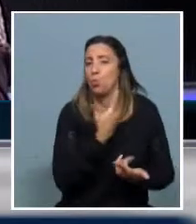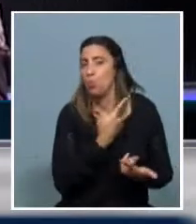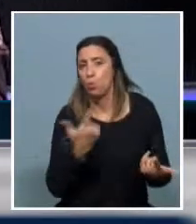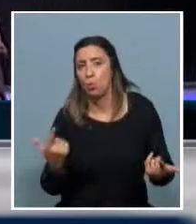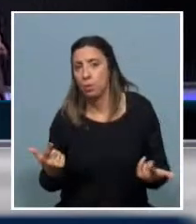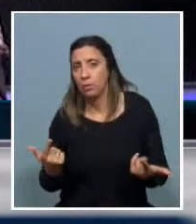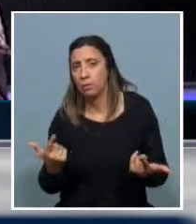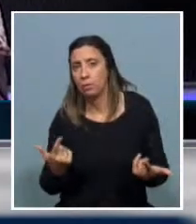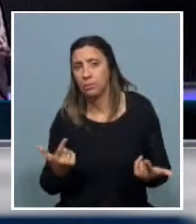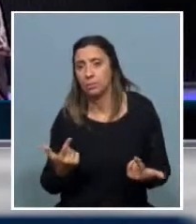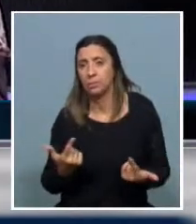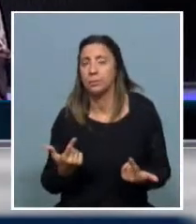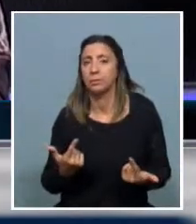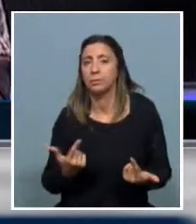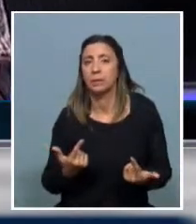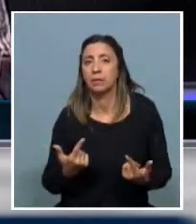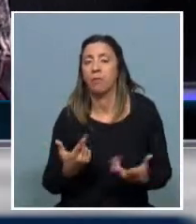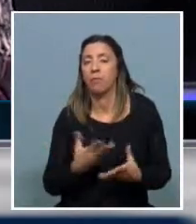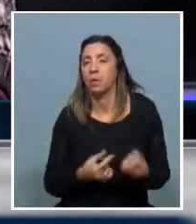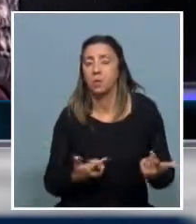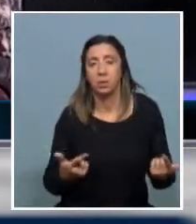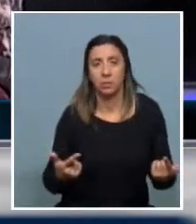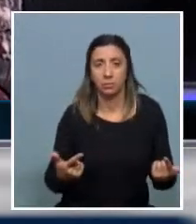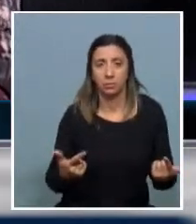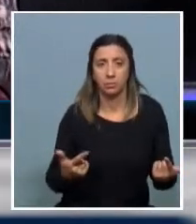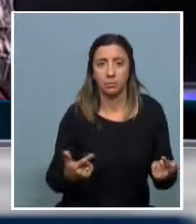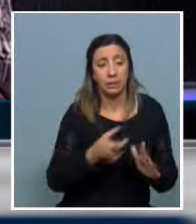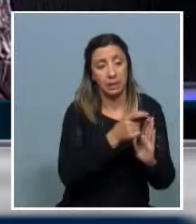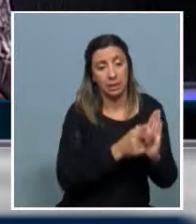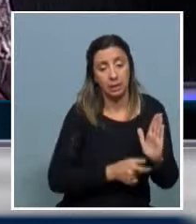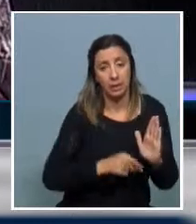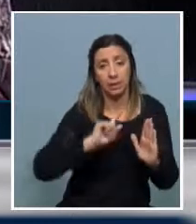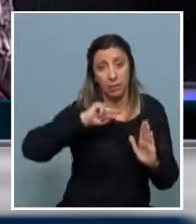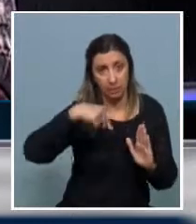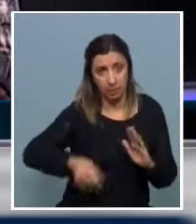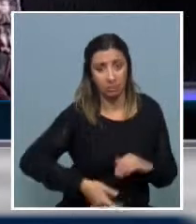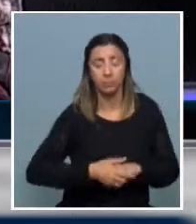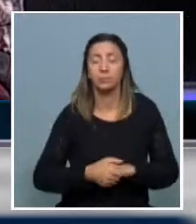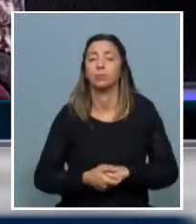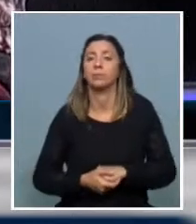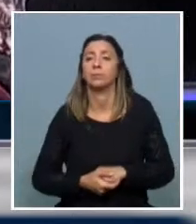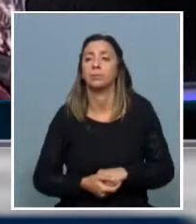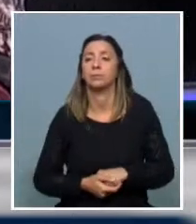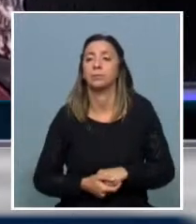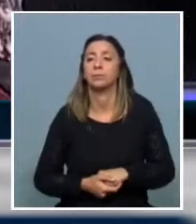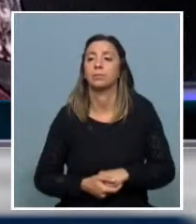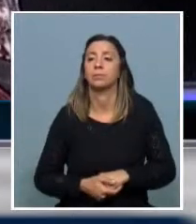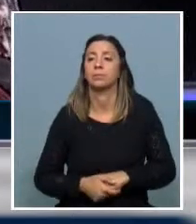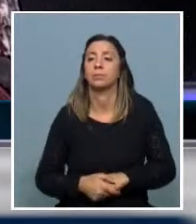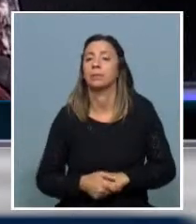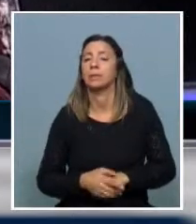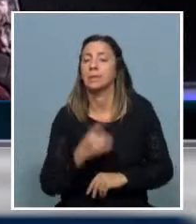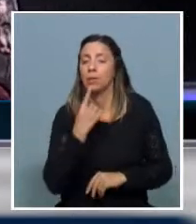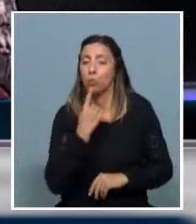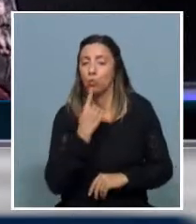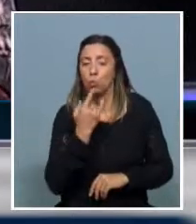nosotros prima facie que haya ninguna irregularidad, es el listado parcial que sale mañana. Donde tenemos alguna